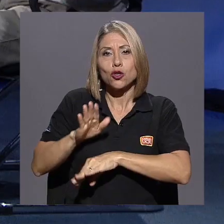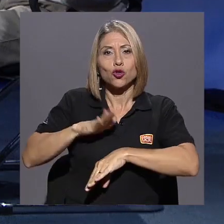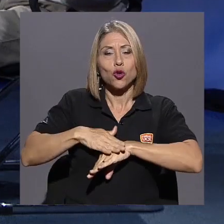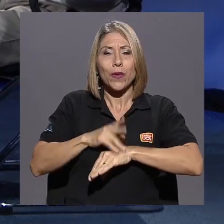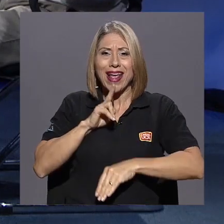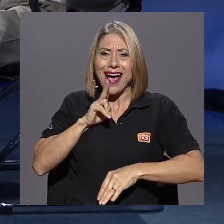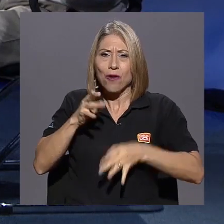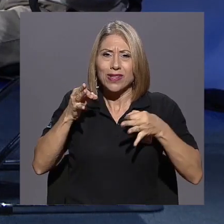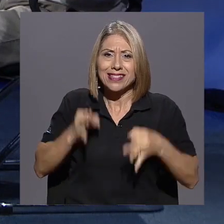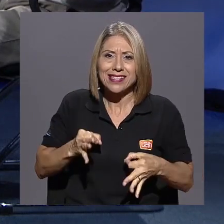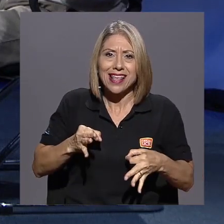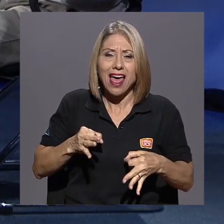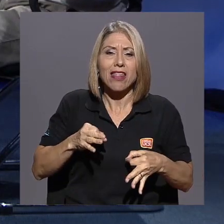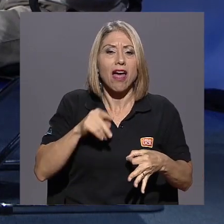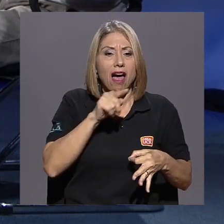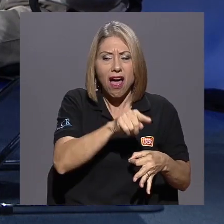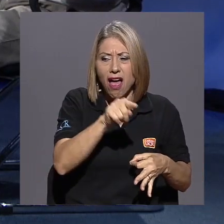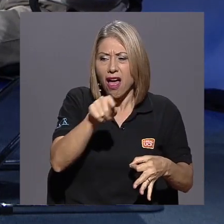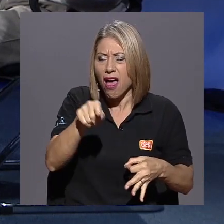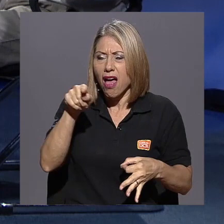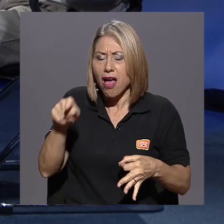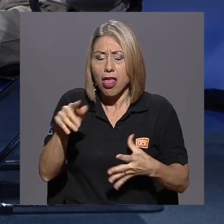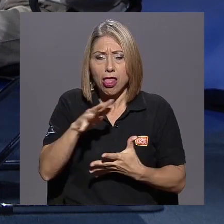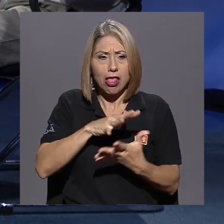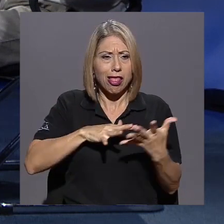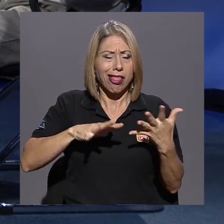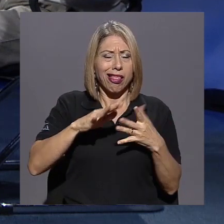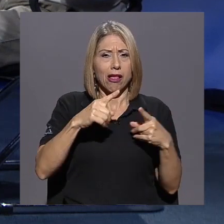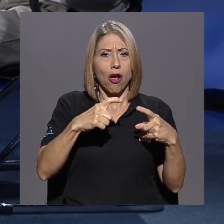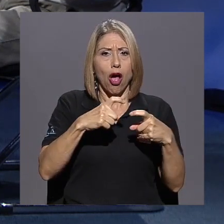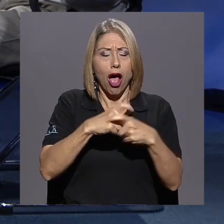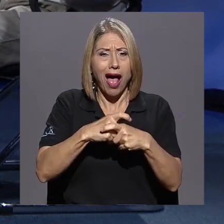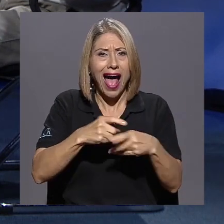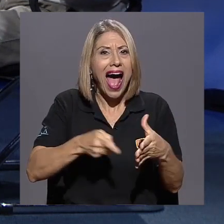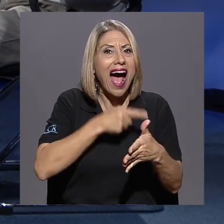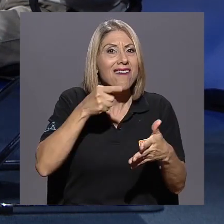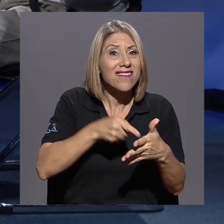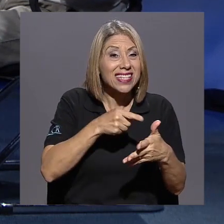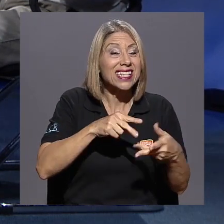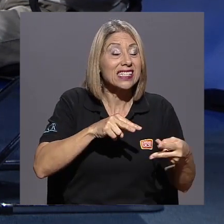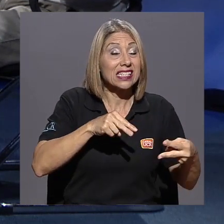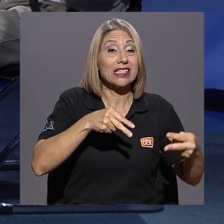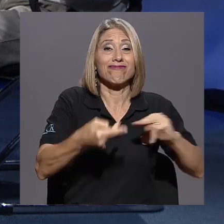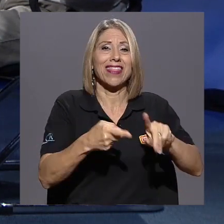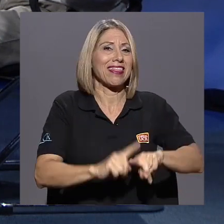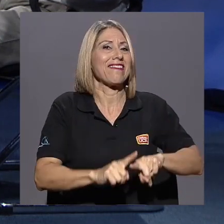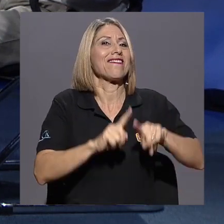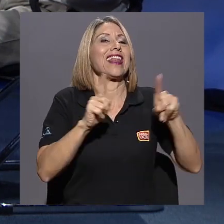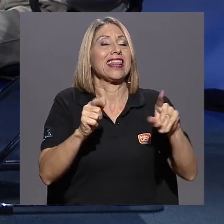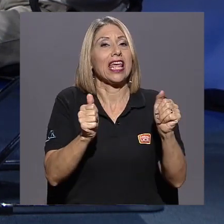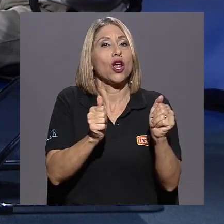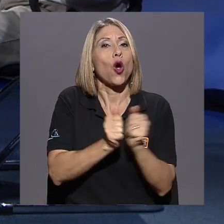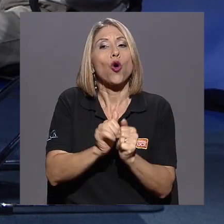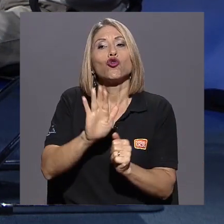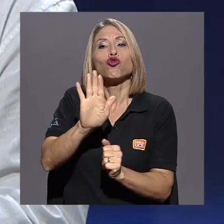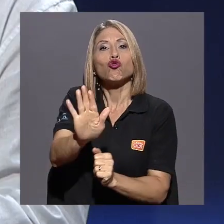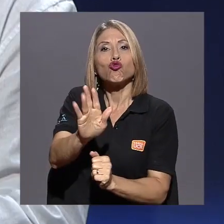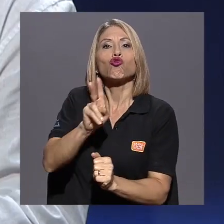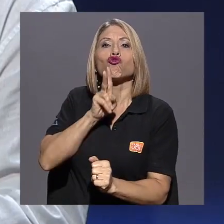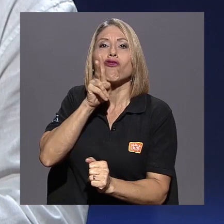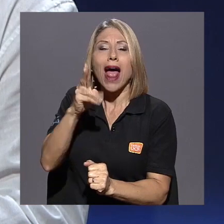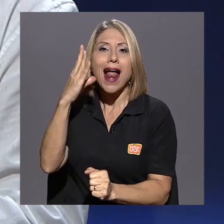se relacionan de alguna forma muy complicada y a veces contradictoria con las realidades que viven las organizaciones indígenas